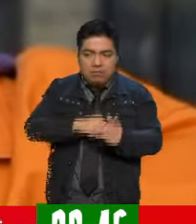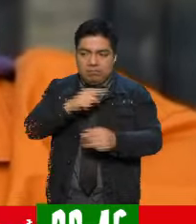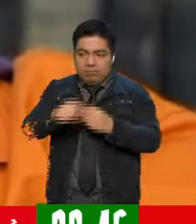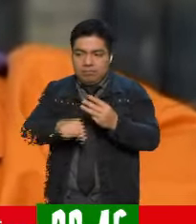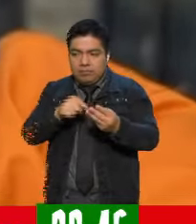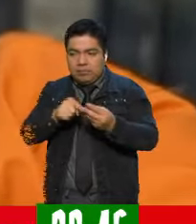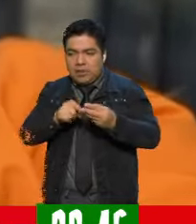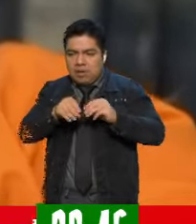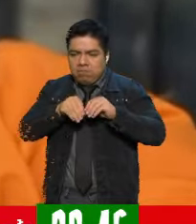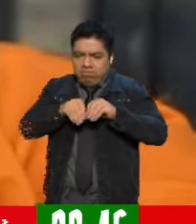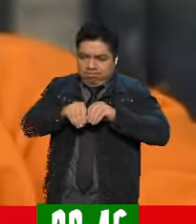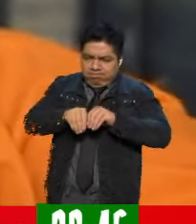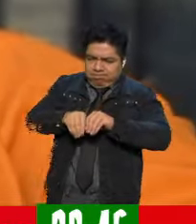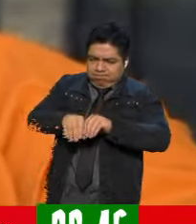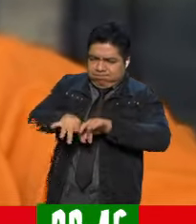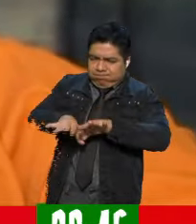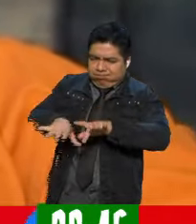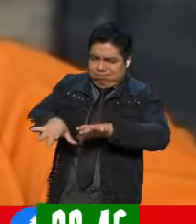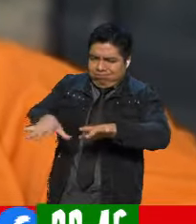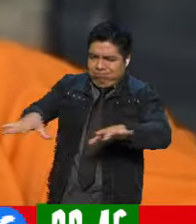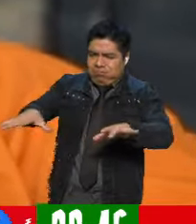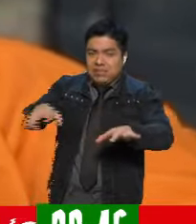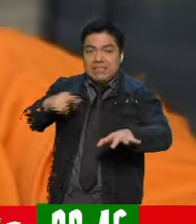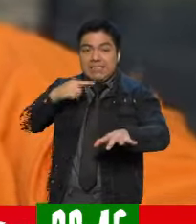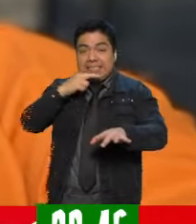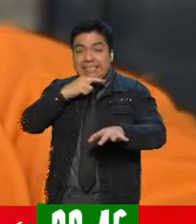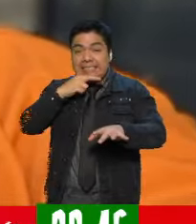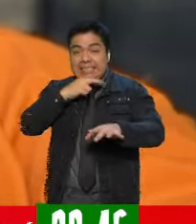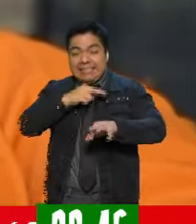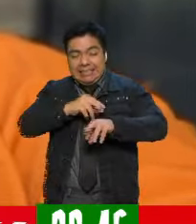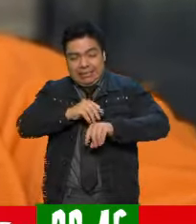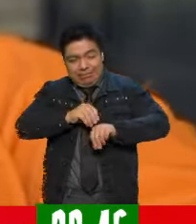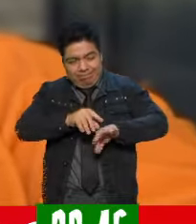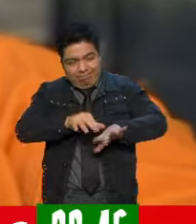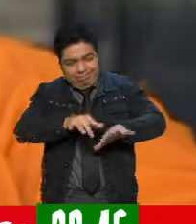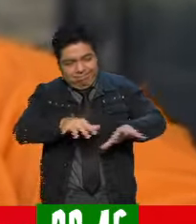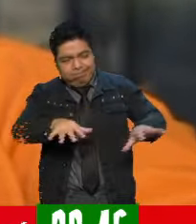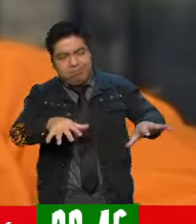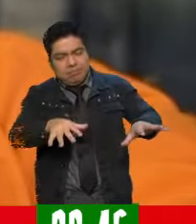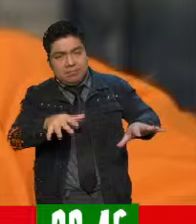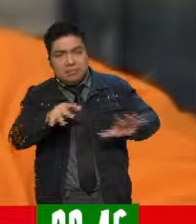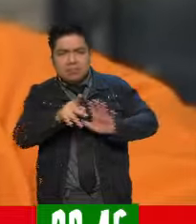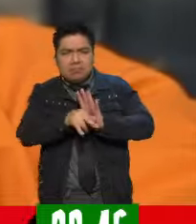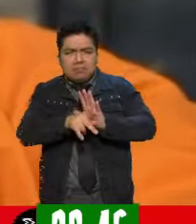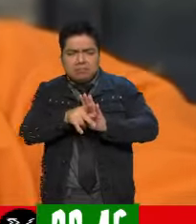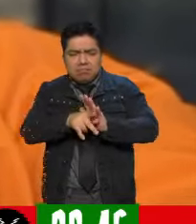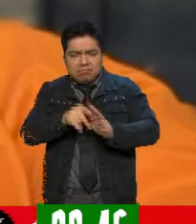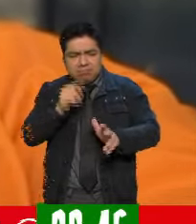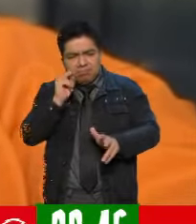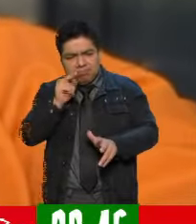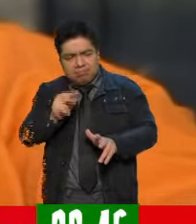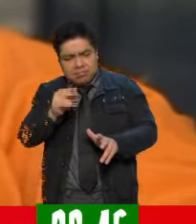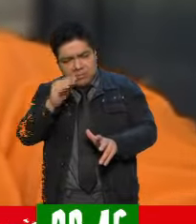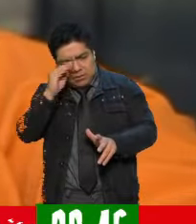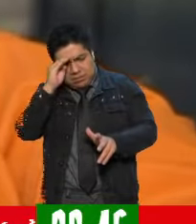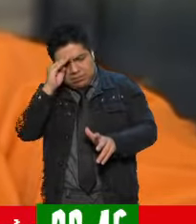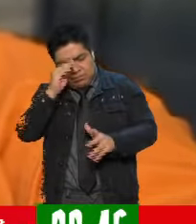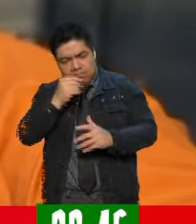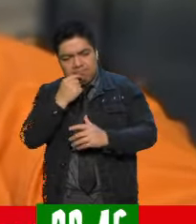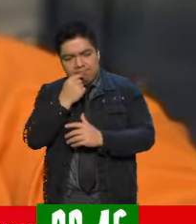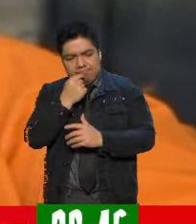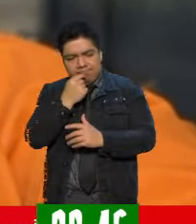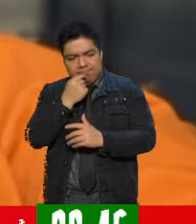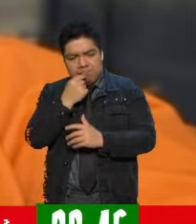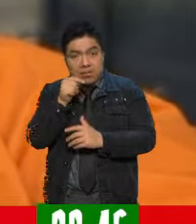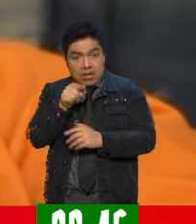capacidad de propagarse y de reproducirse a gran escala. Y viendo la película me hizo pensar en algo que está pasando